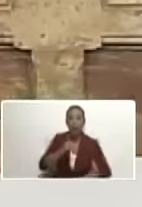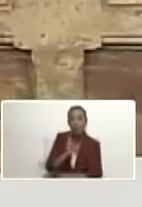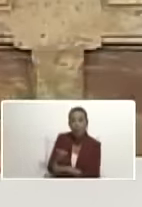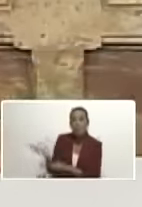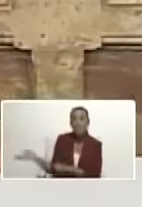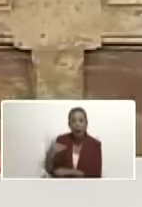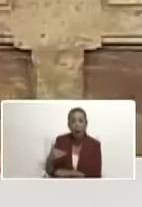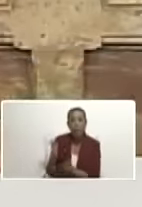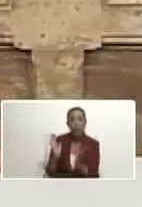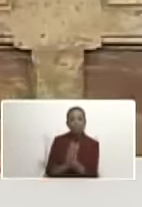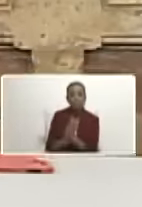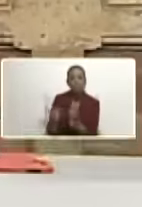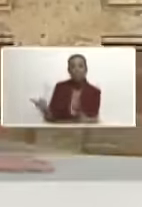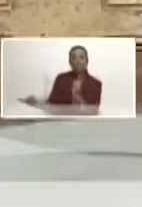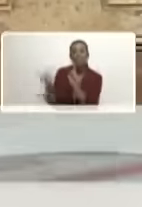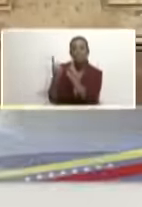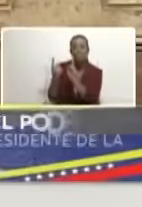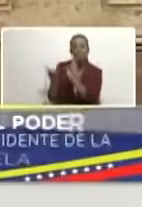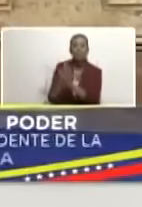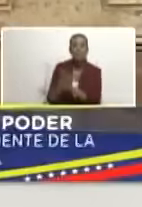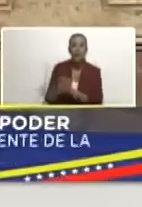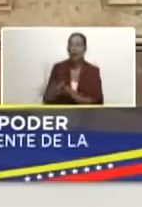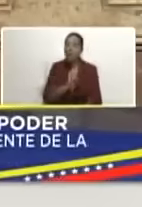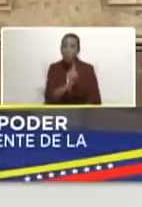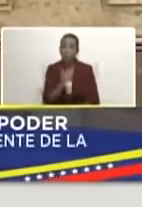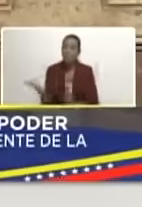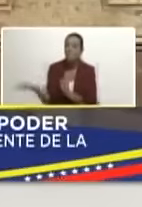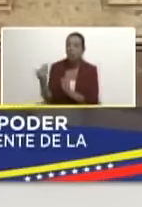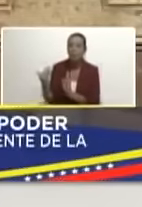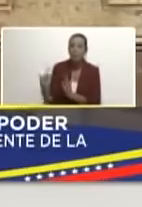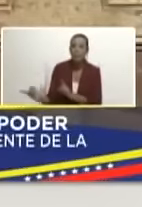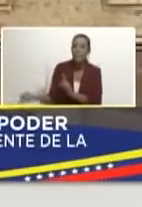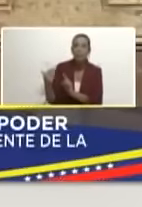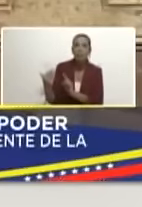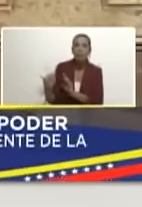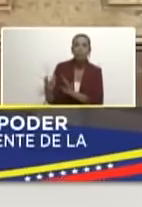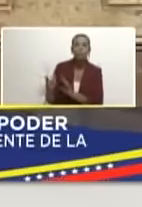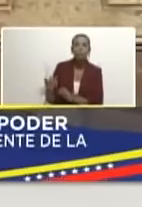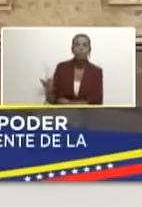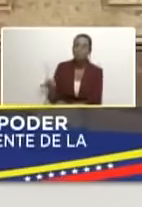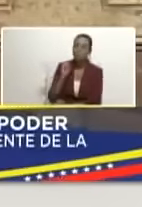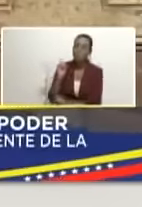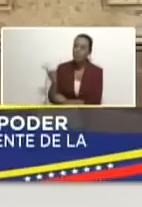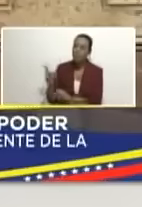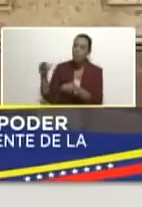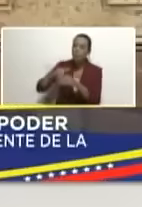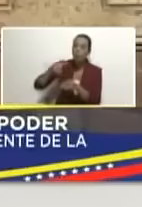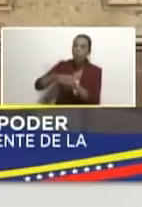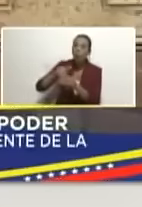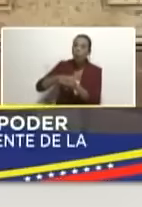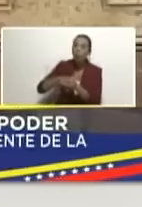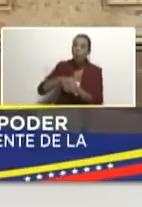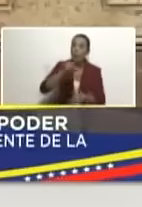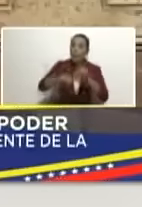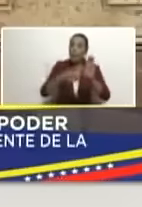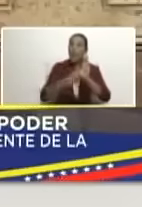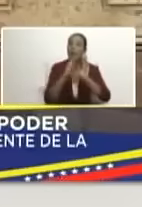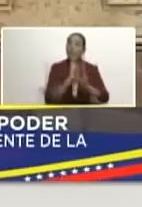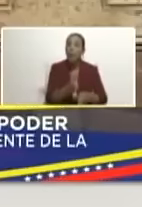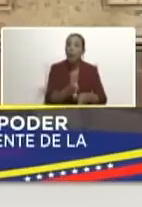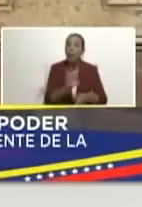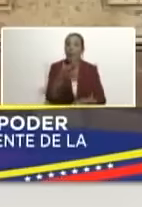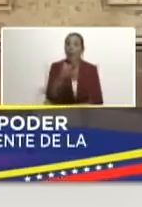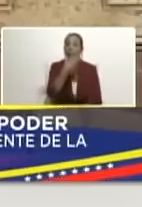a sentarse cara a cara como se negaba. Lo obligamos a punta de voto con el referéndum del